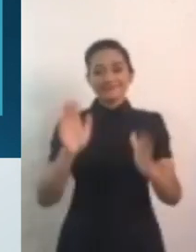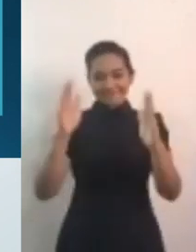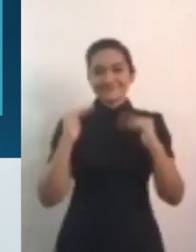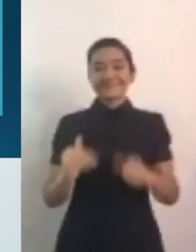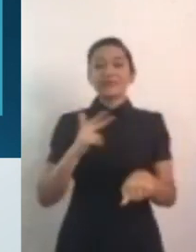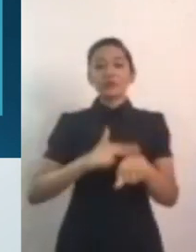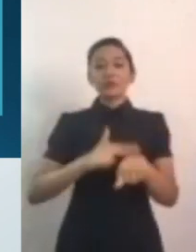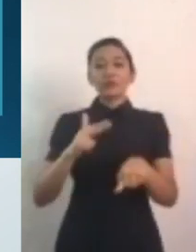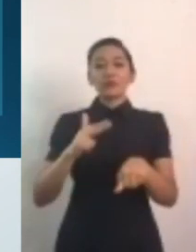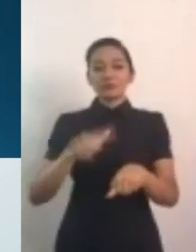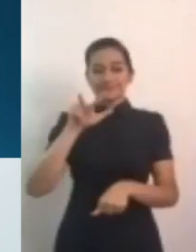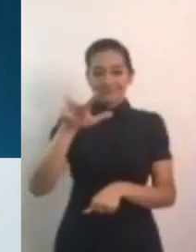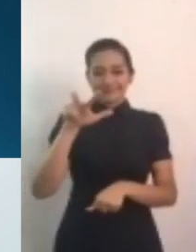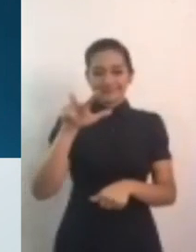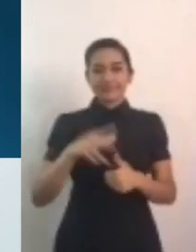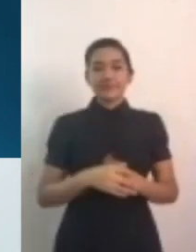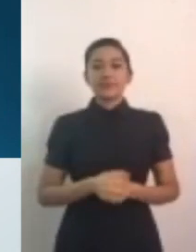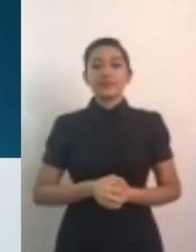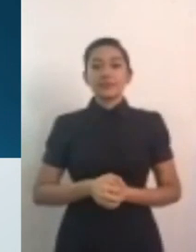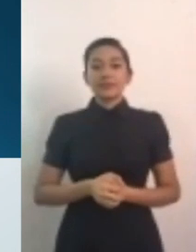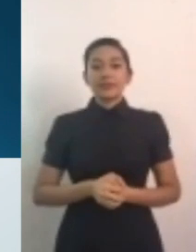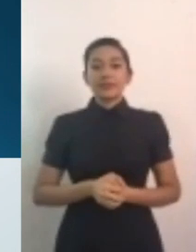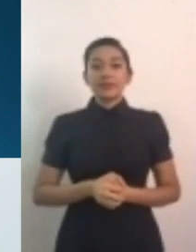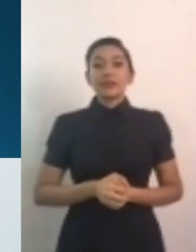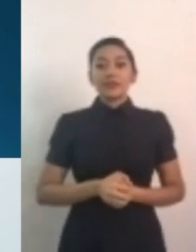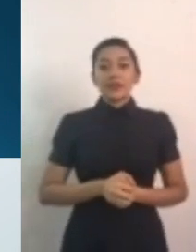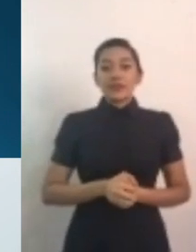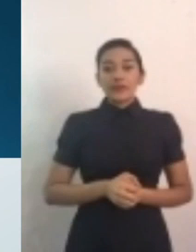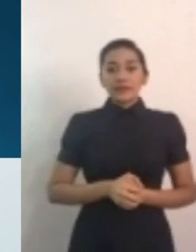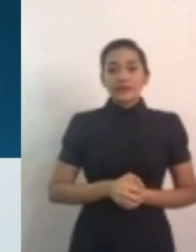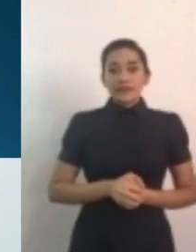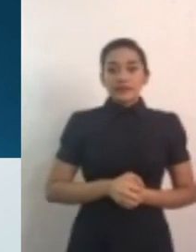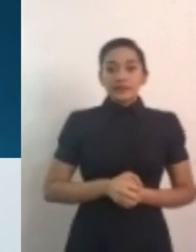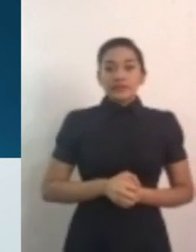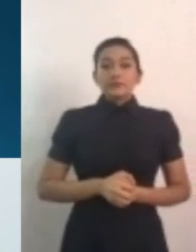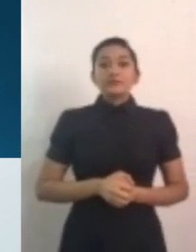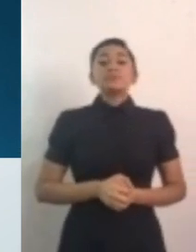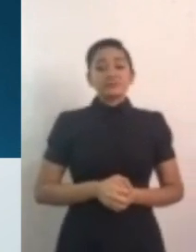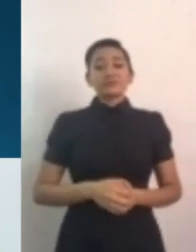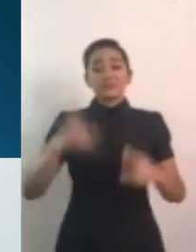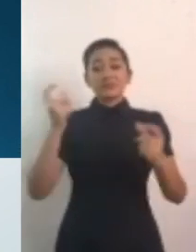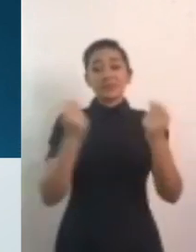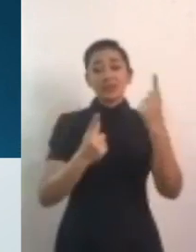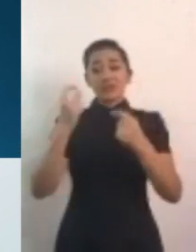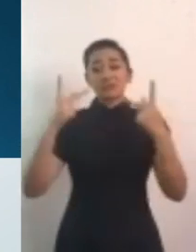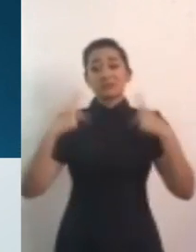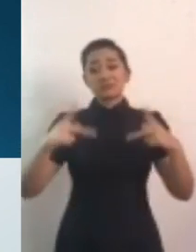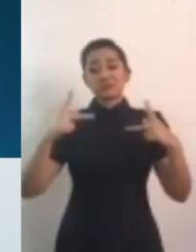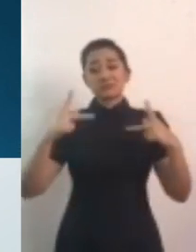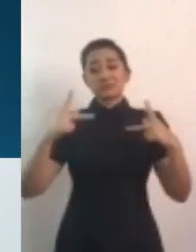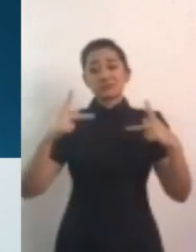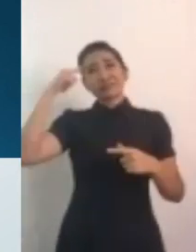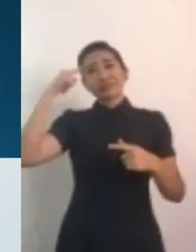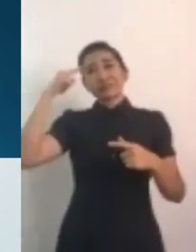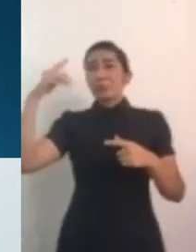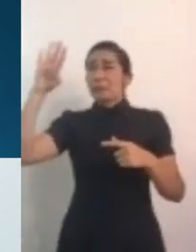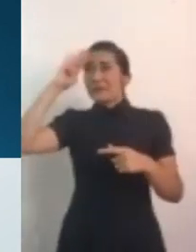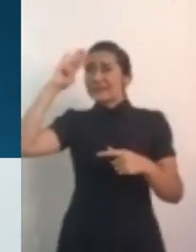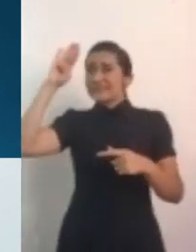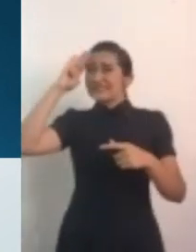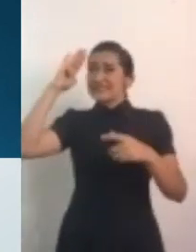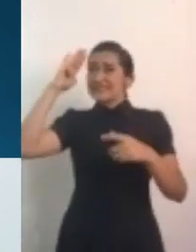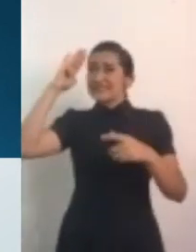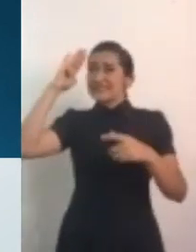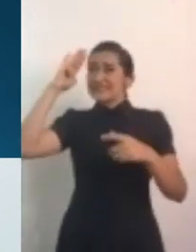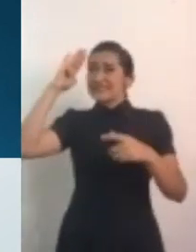¿Cuáles son las principales fuentes de desregulación emocional? bajo qué condiciones ocurren